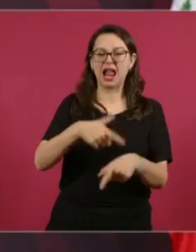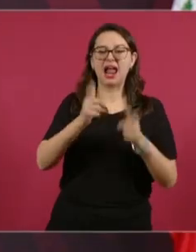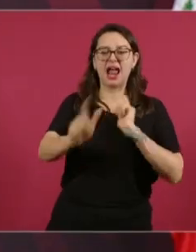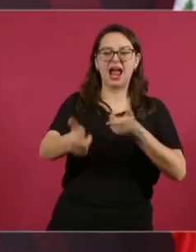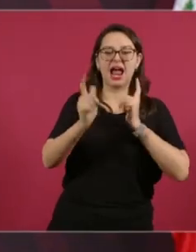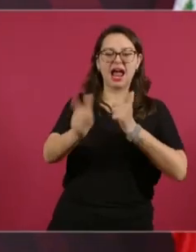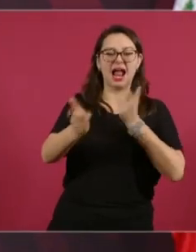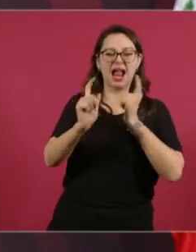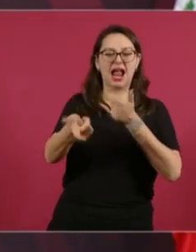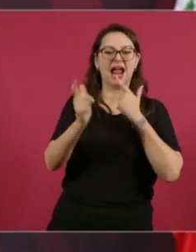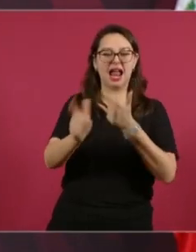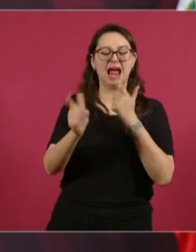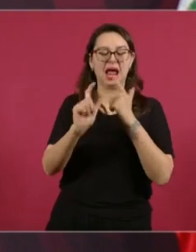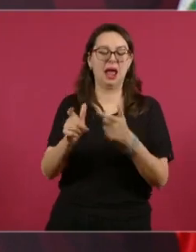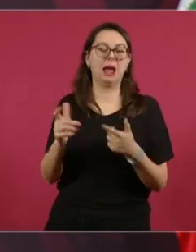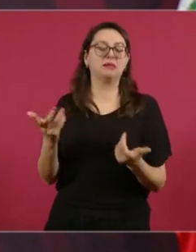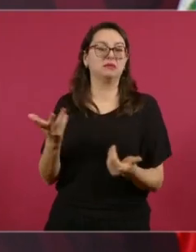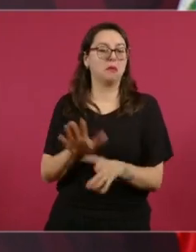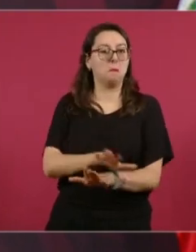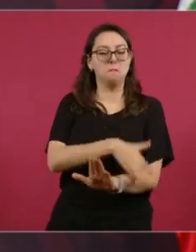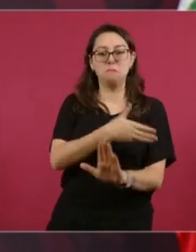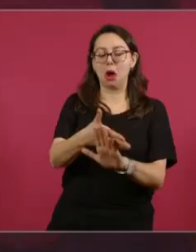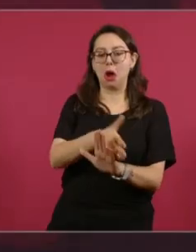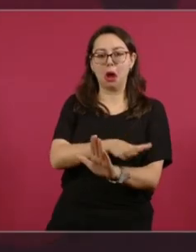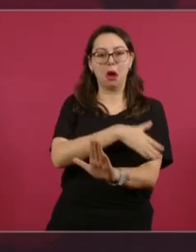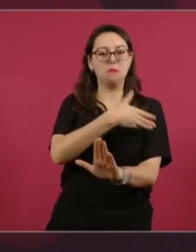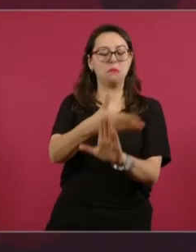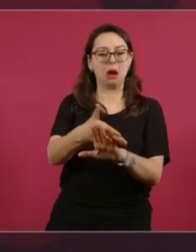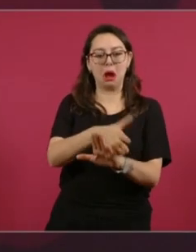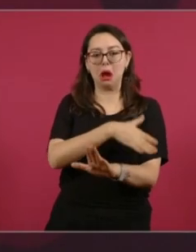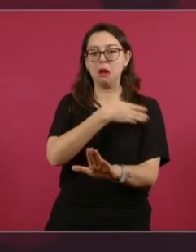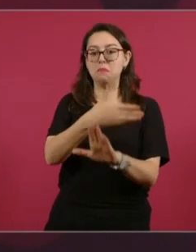en el payaso de las cachetadas.